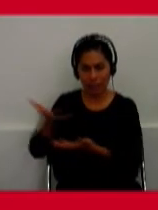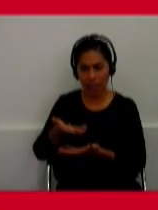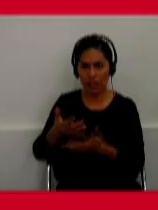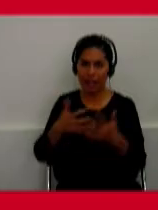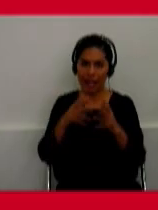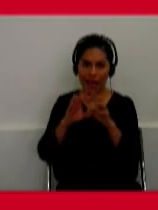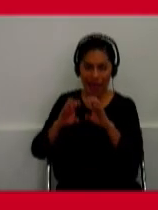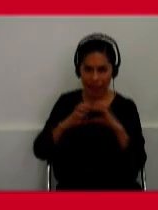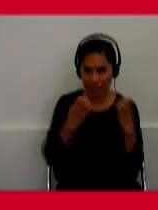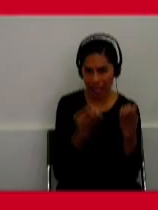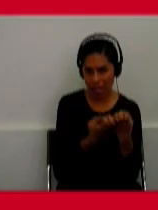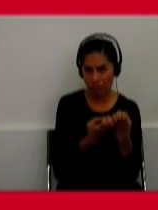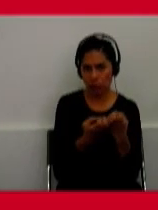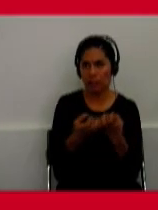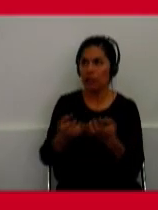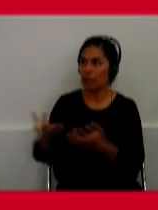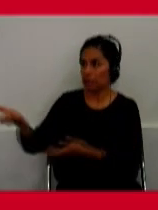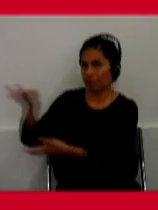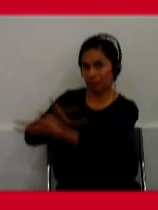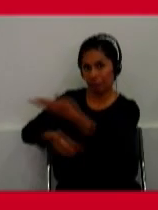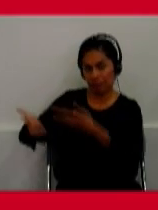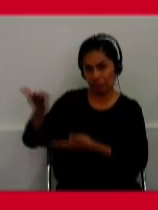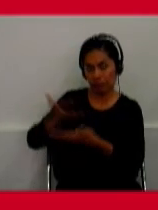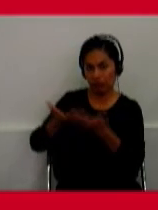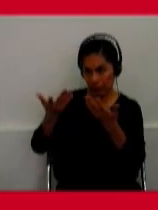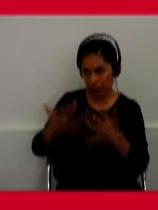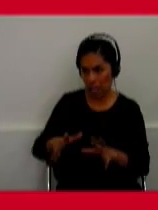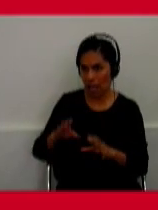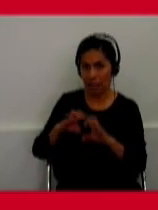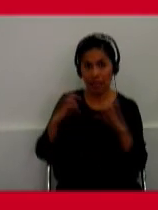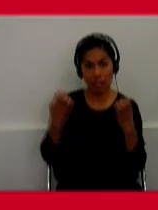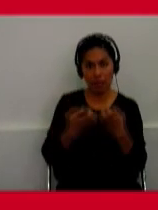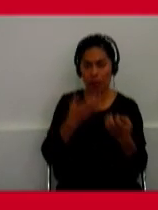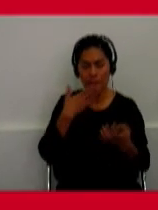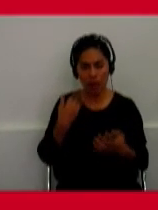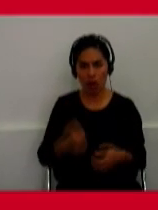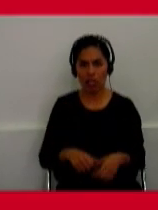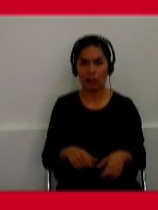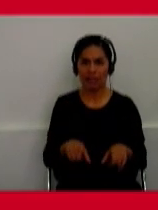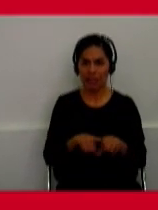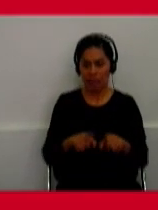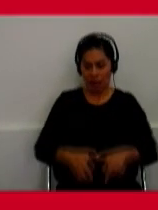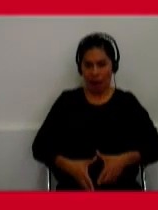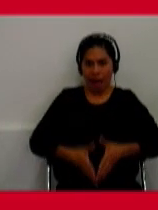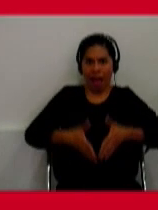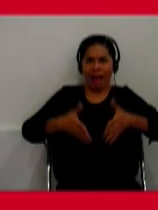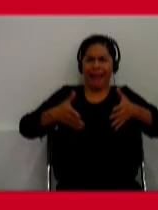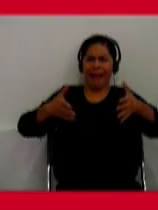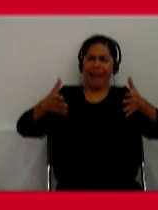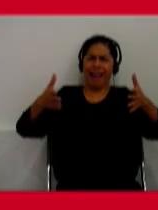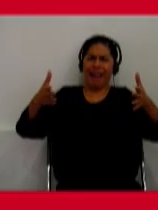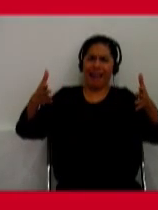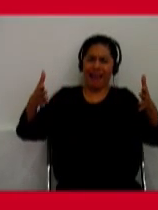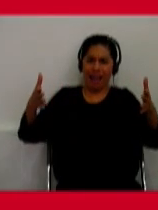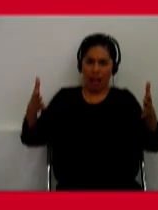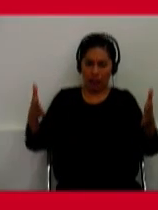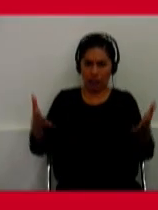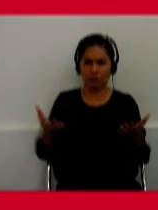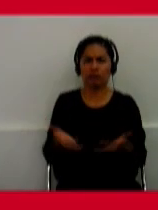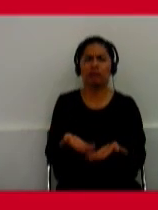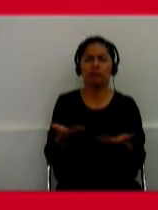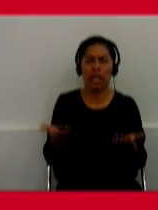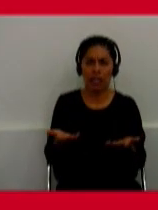equipo cada vez está trayendo equipos de mejor tecnología y más grandes, inmensos, para usar menor